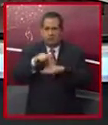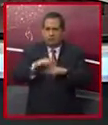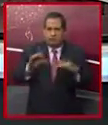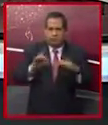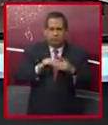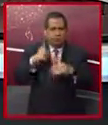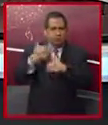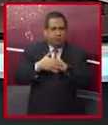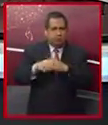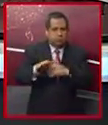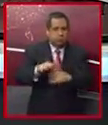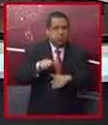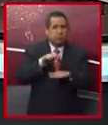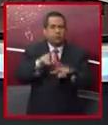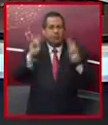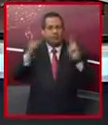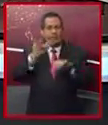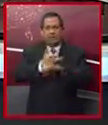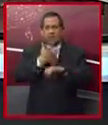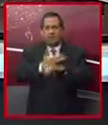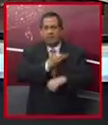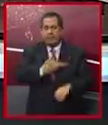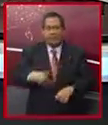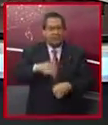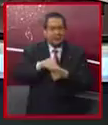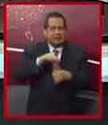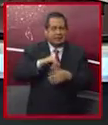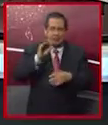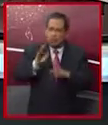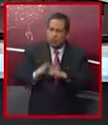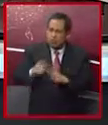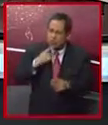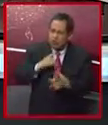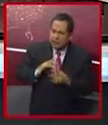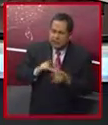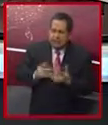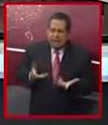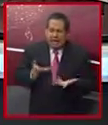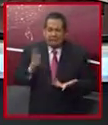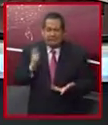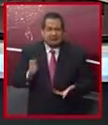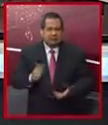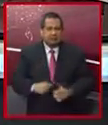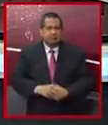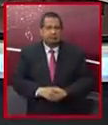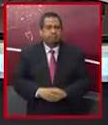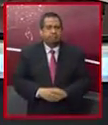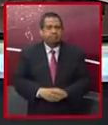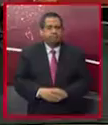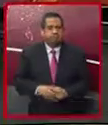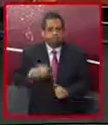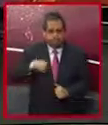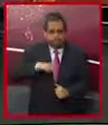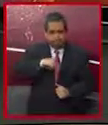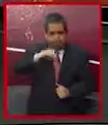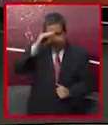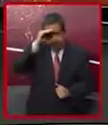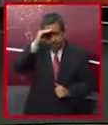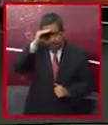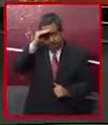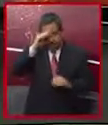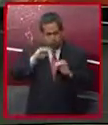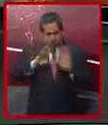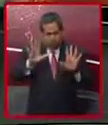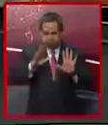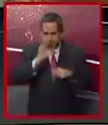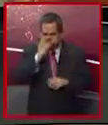elección presidencial de los Estados Unidos. Platíquenos un poco, el Movimiento Ciudadano, ¿cómo está contribuyendo a este debate público? Sí, nosotros hemos dicho de manera muy